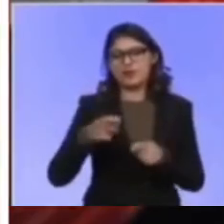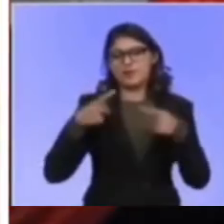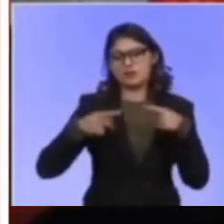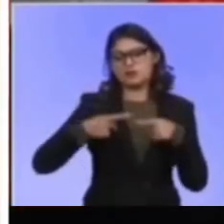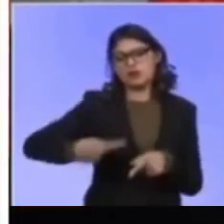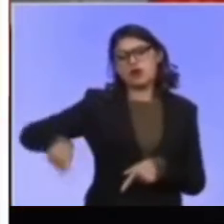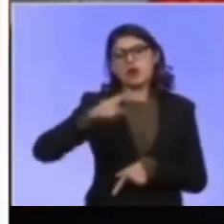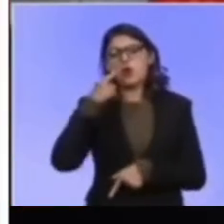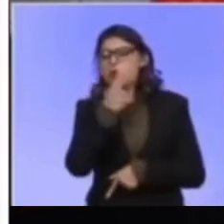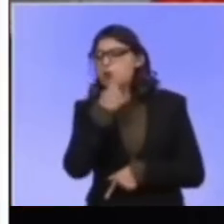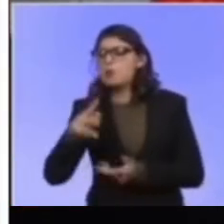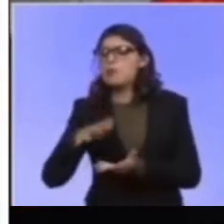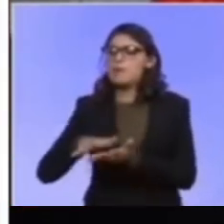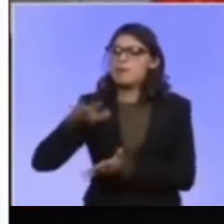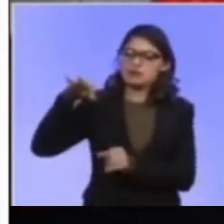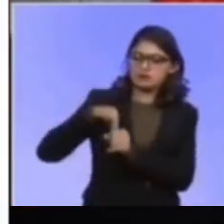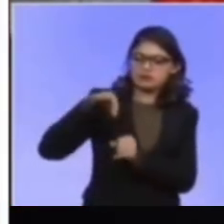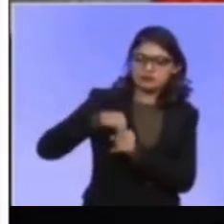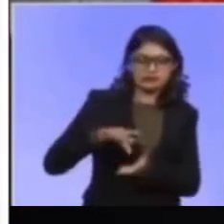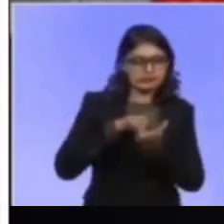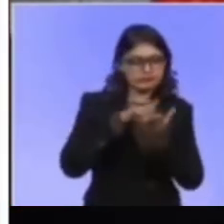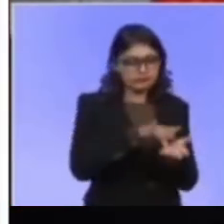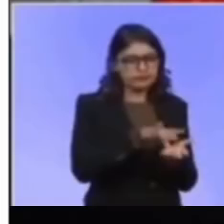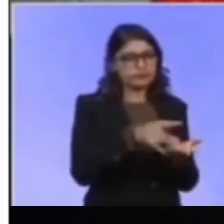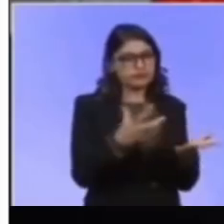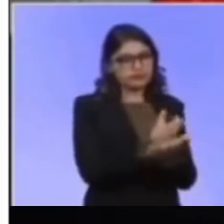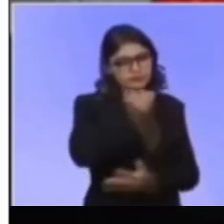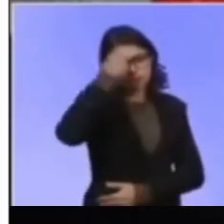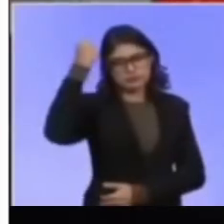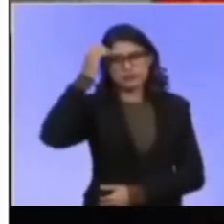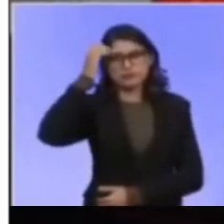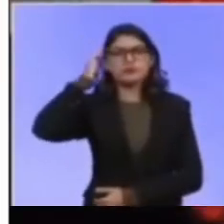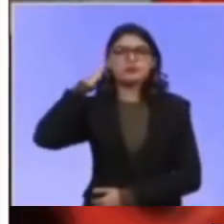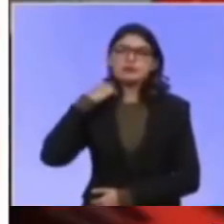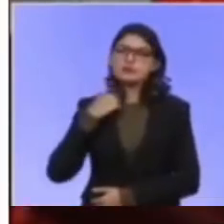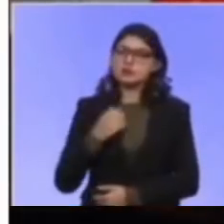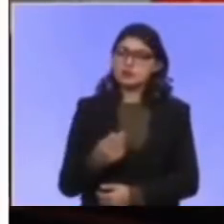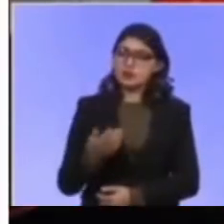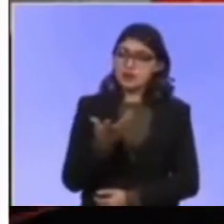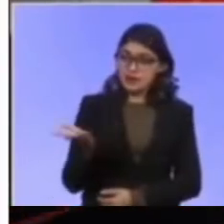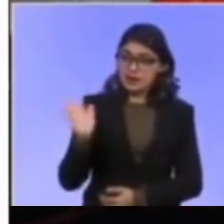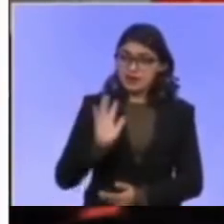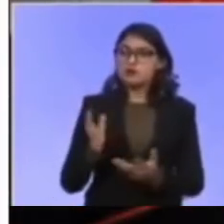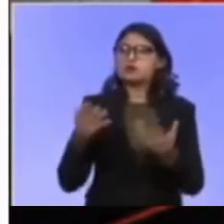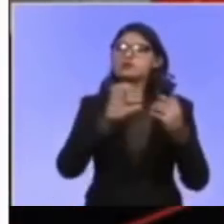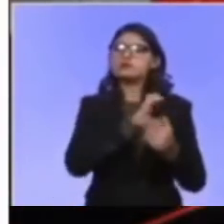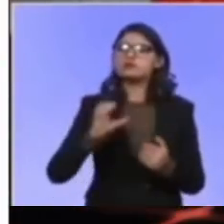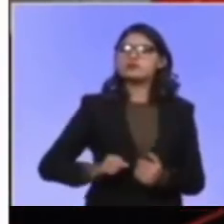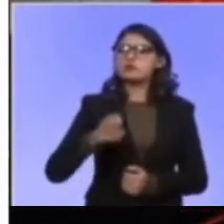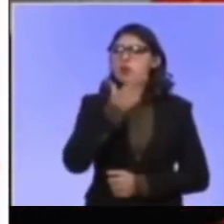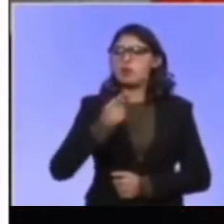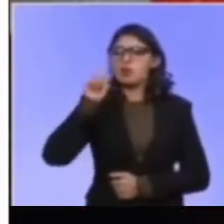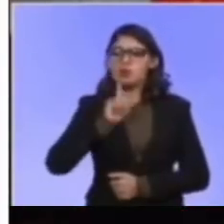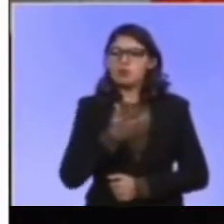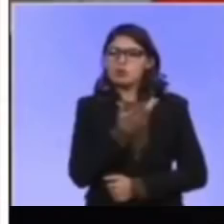amigos y amigas lorenzo córdova y ciro murayama quedaron exhibidos ante el pueblo de mexico como unos